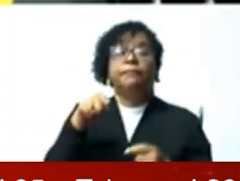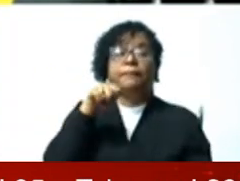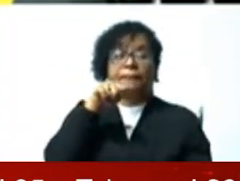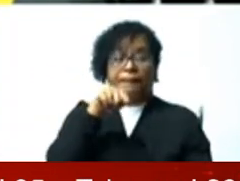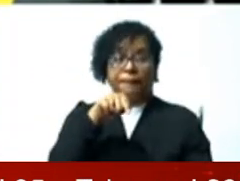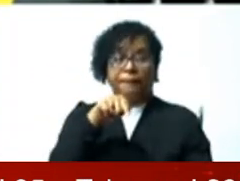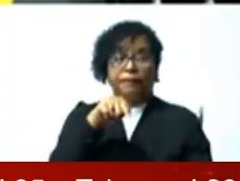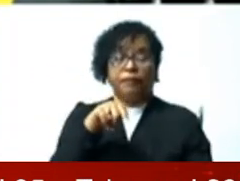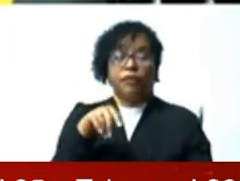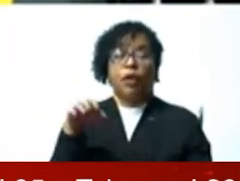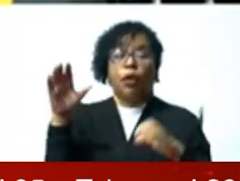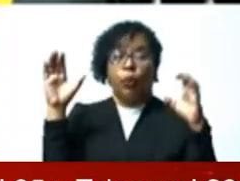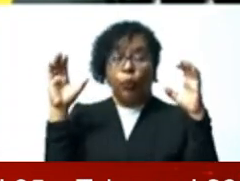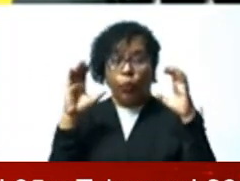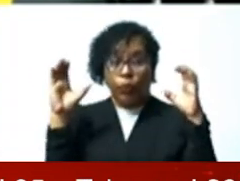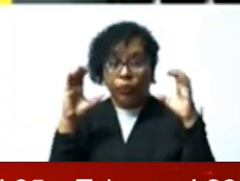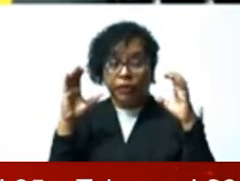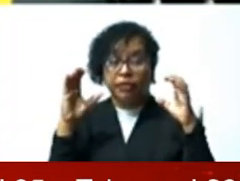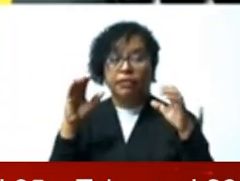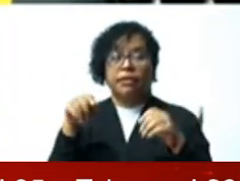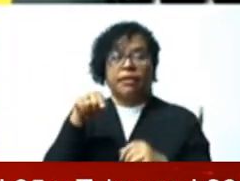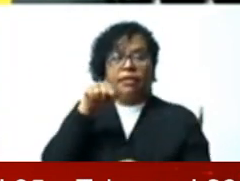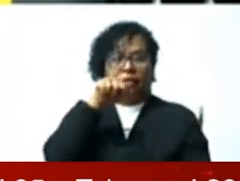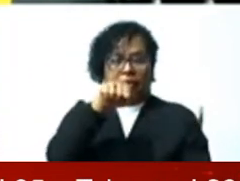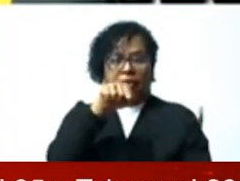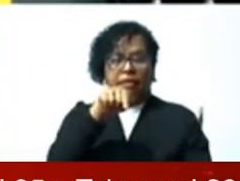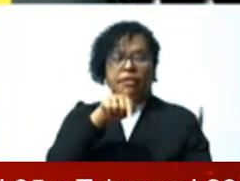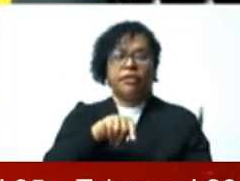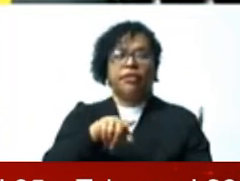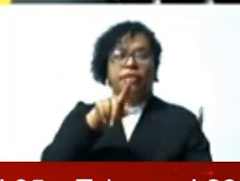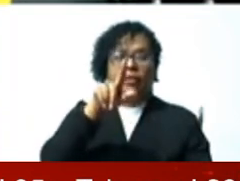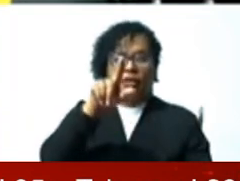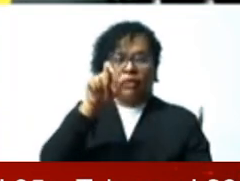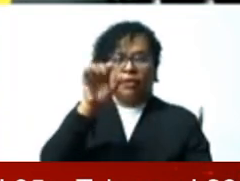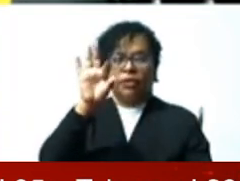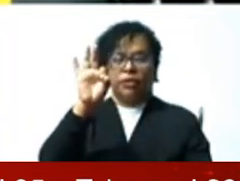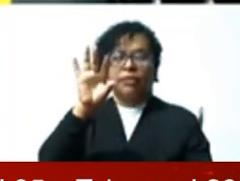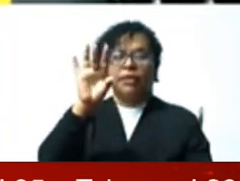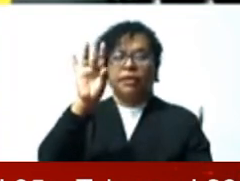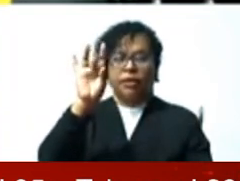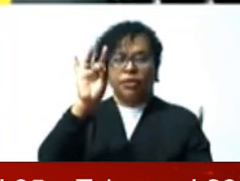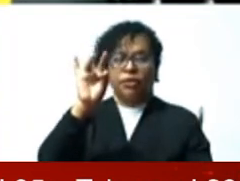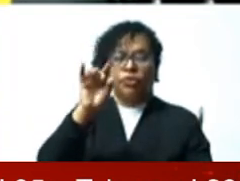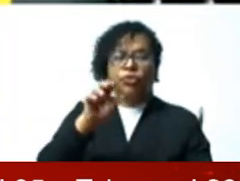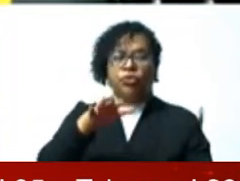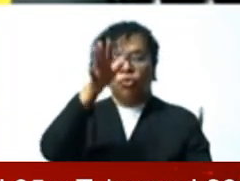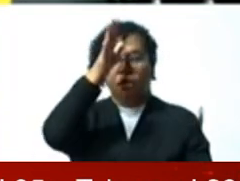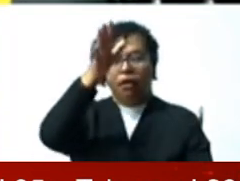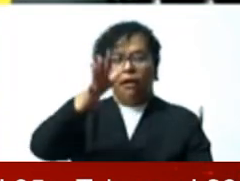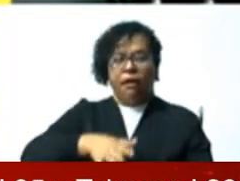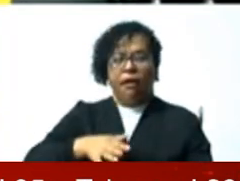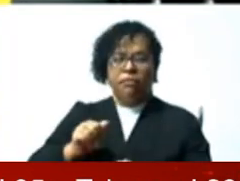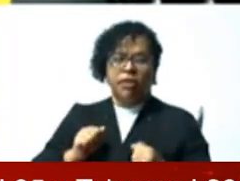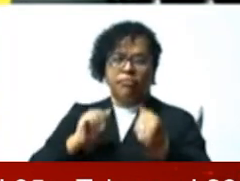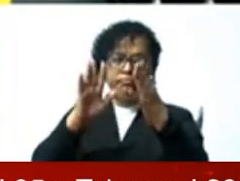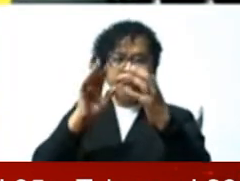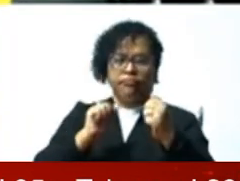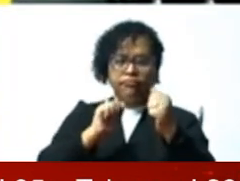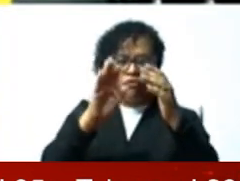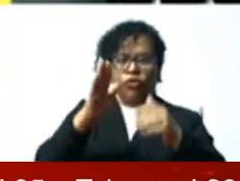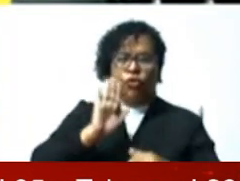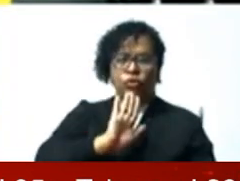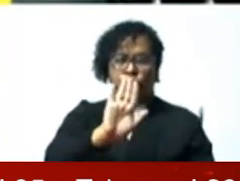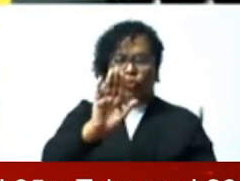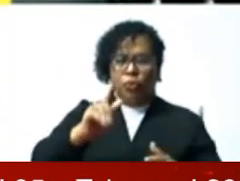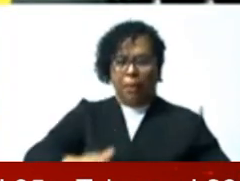Hondo, en la que 198 héroes dieron hasta sus vidas para que vivamos en el país que tenemos hoy. Y justo